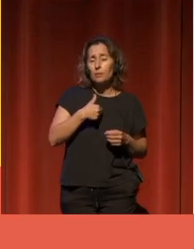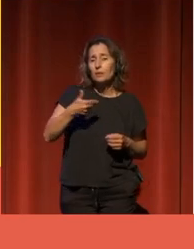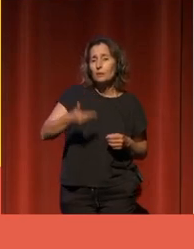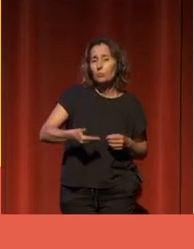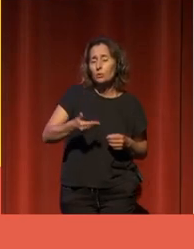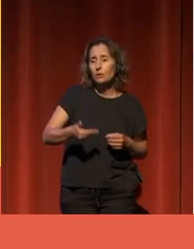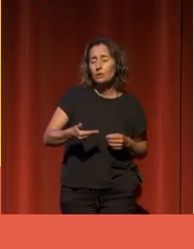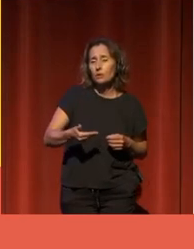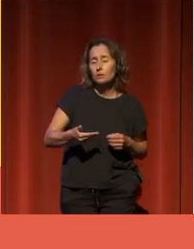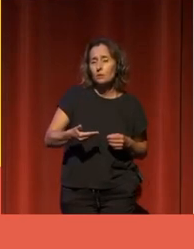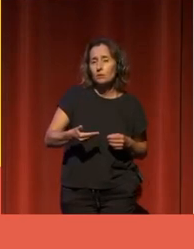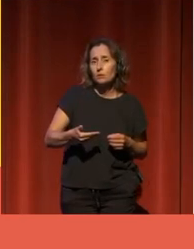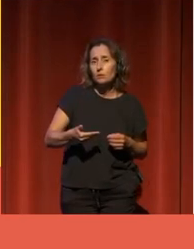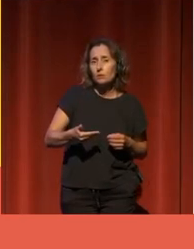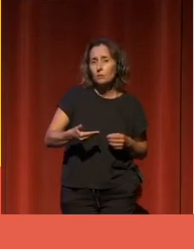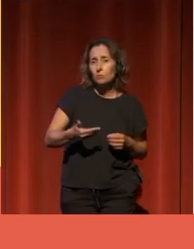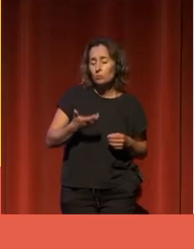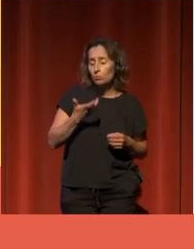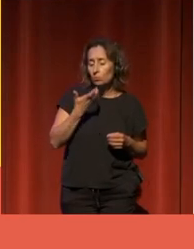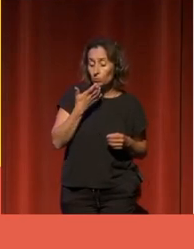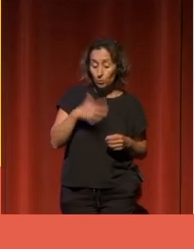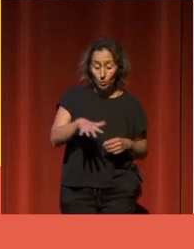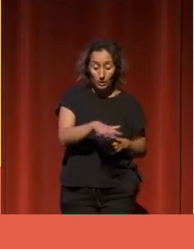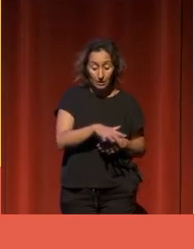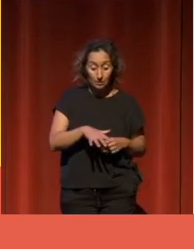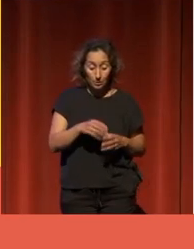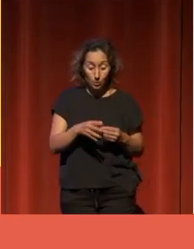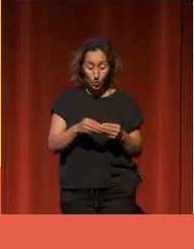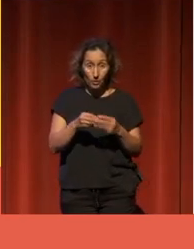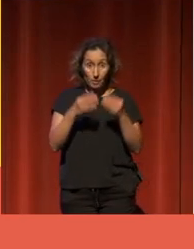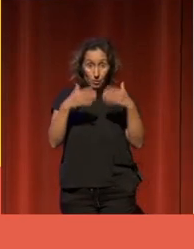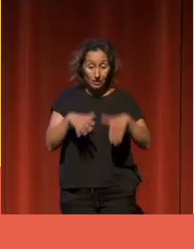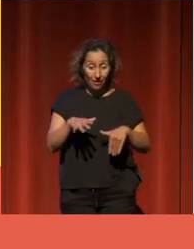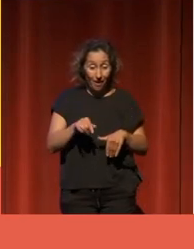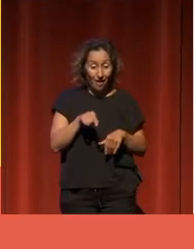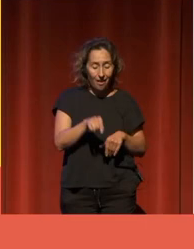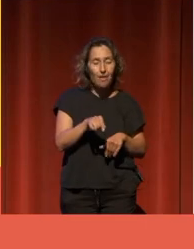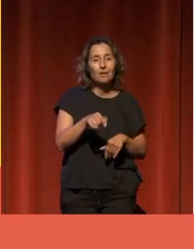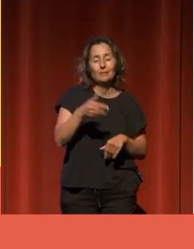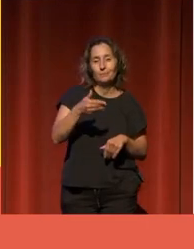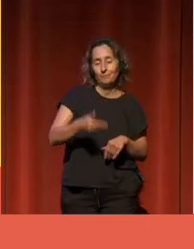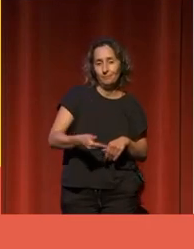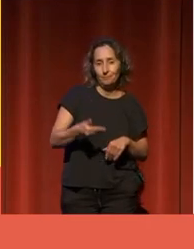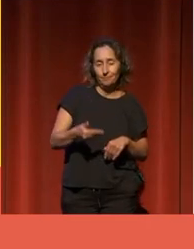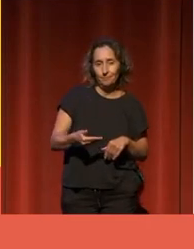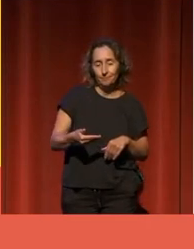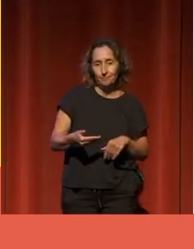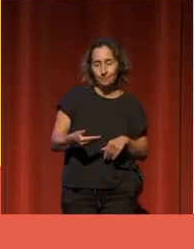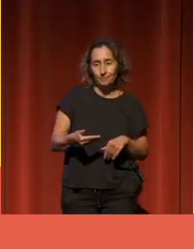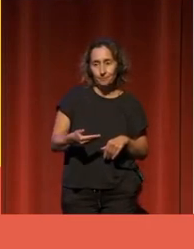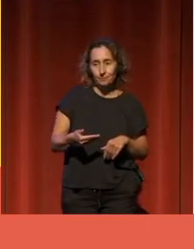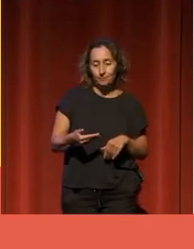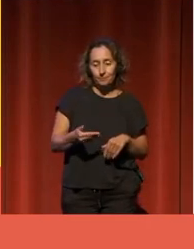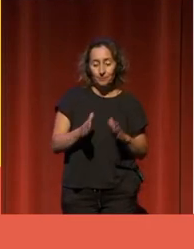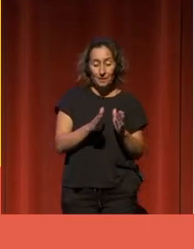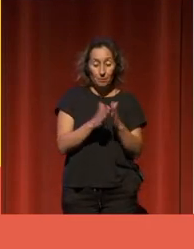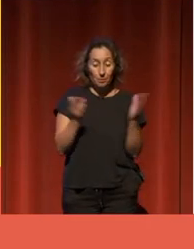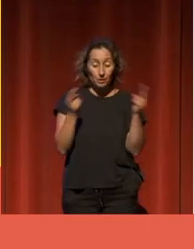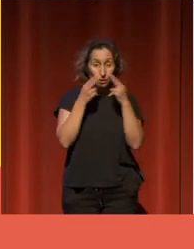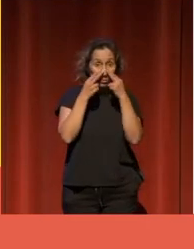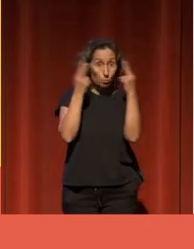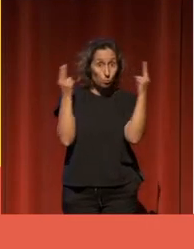si tenemos unos espacios democráticos las bibliotecas